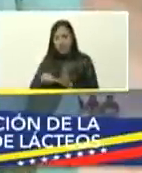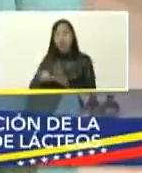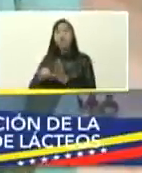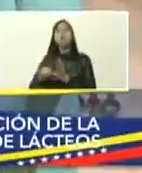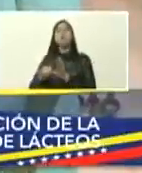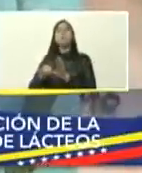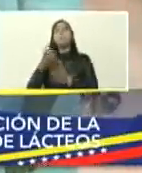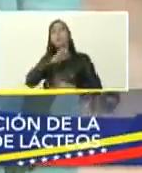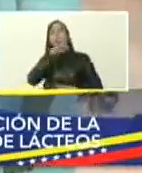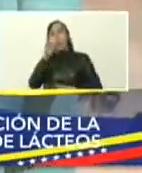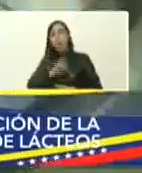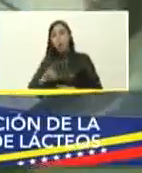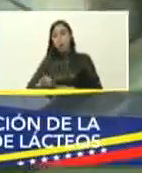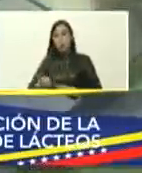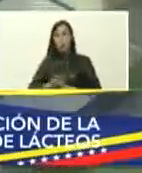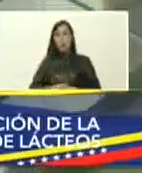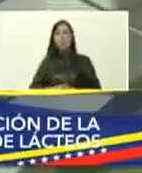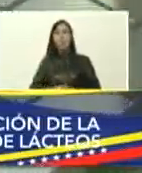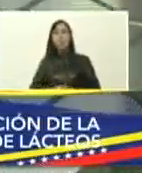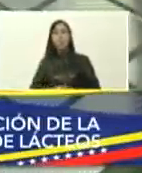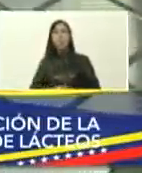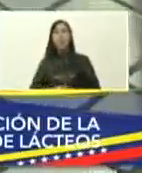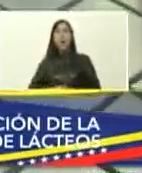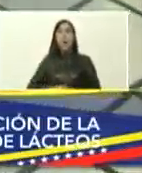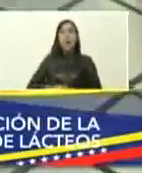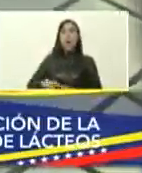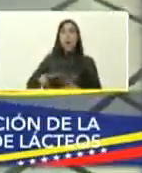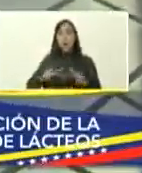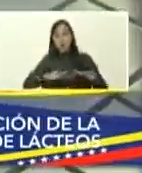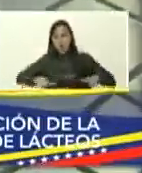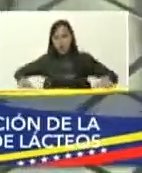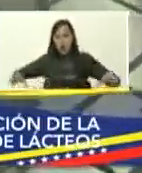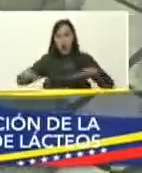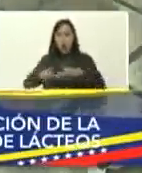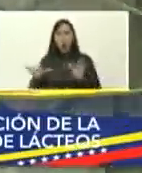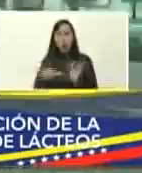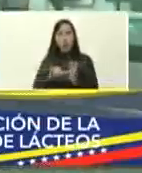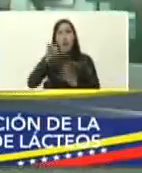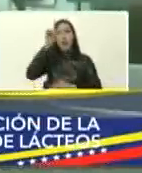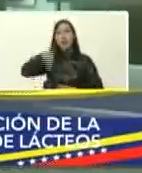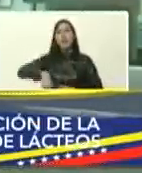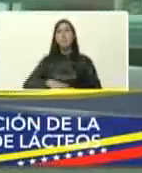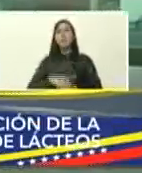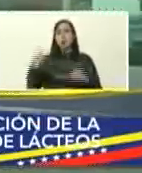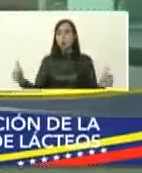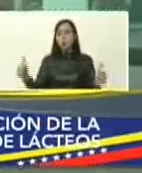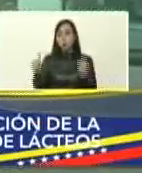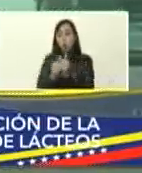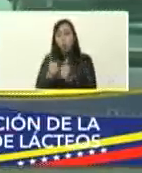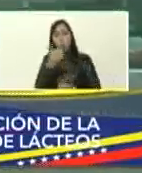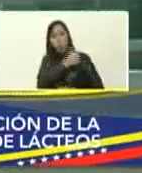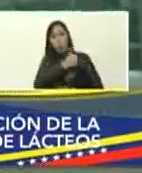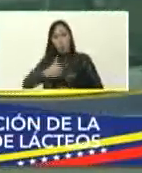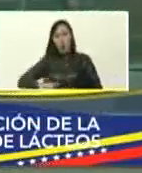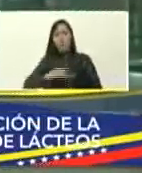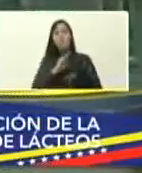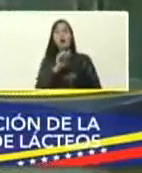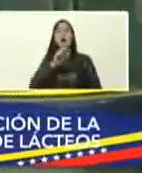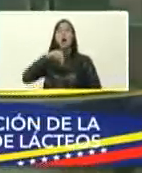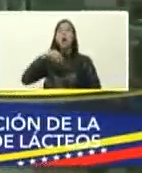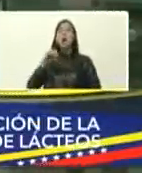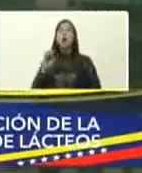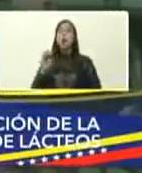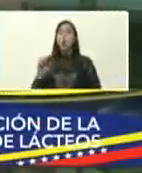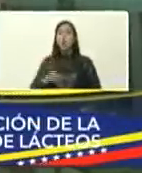Rosario, como es Machica, y también en la zona sur del lago. Aquí me encuentro con el hermano Guillermo Lara, presidente de Bancoex, también su equipo de trabajo